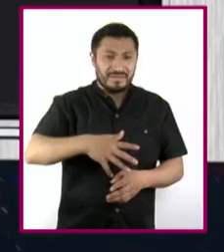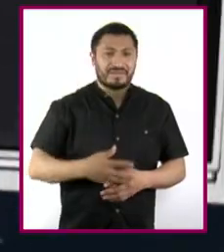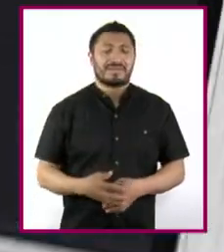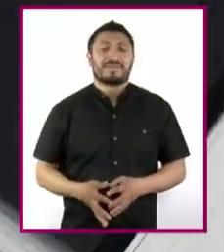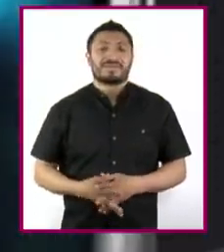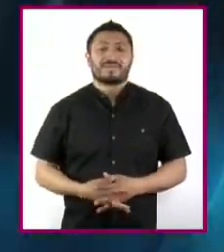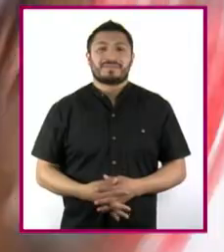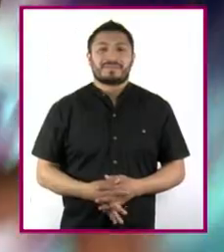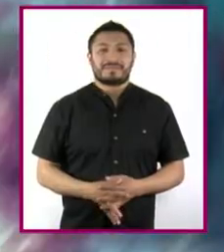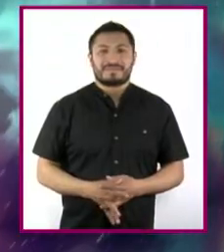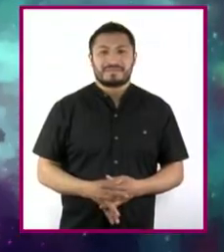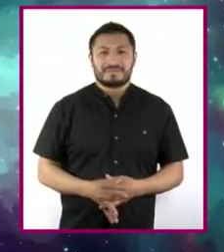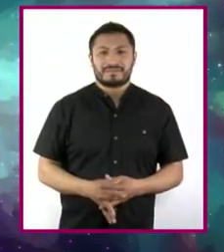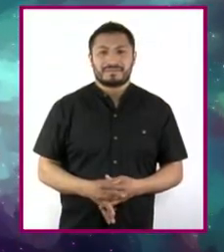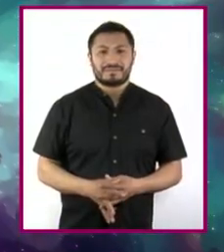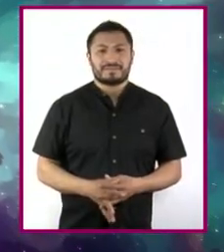Latinoamérica.